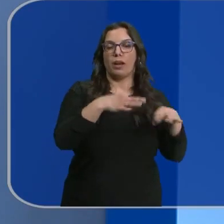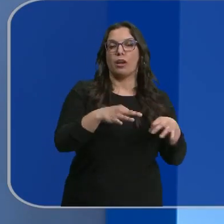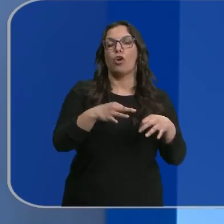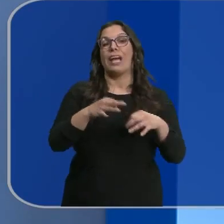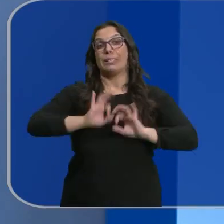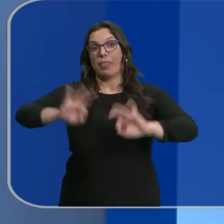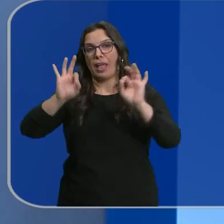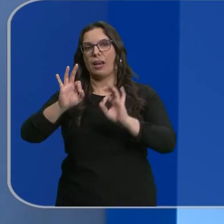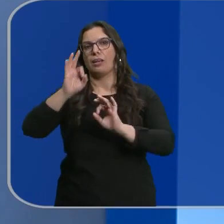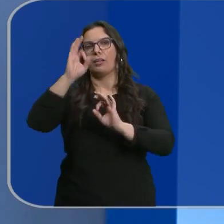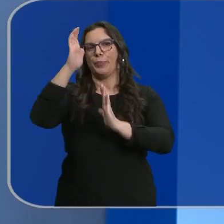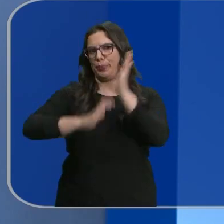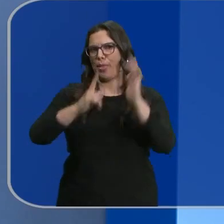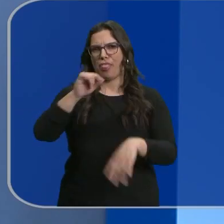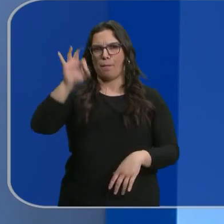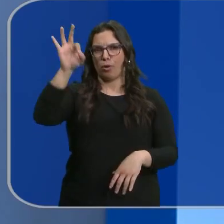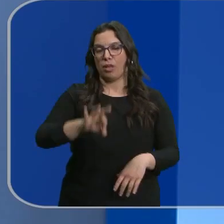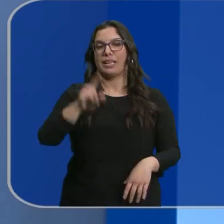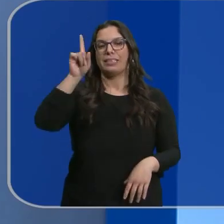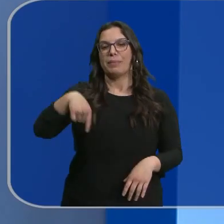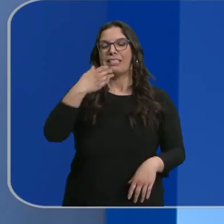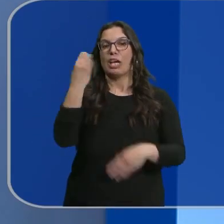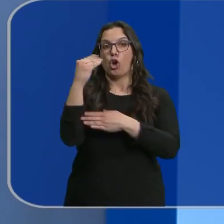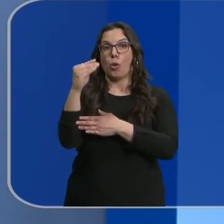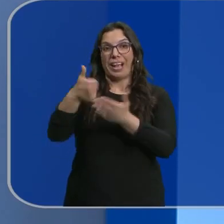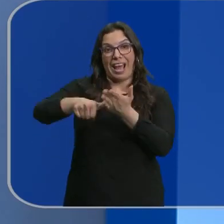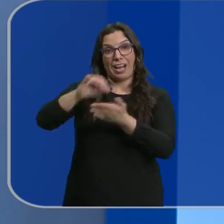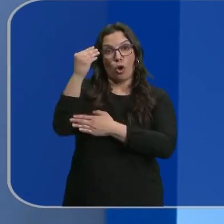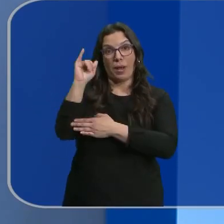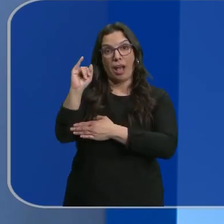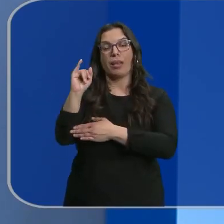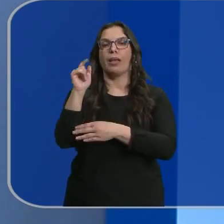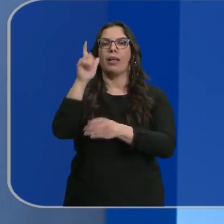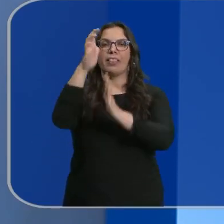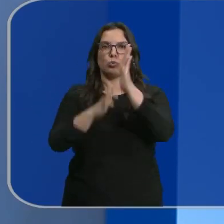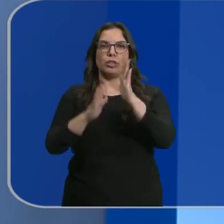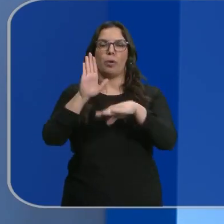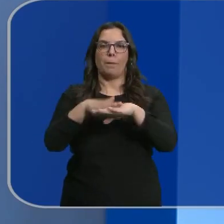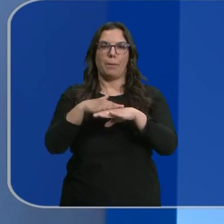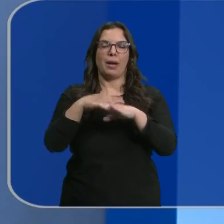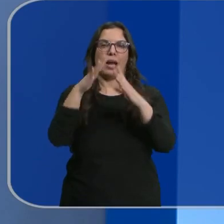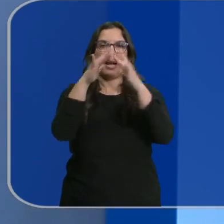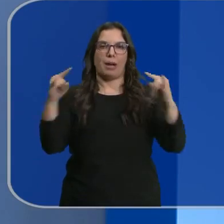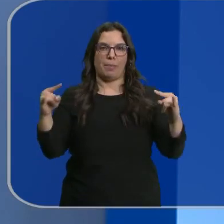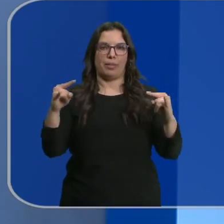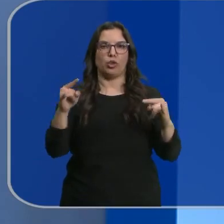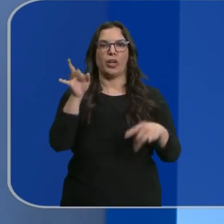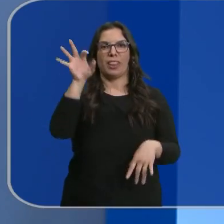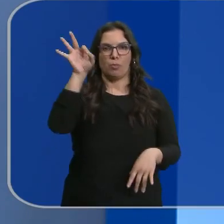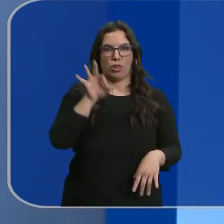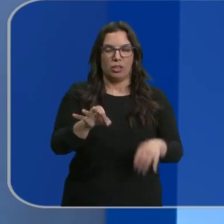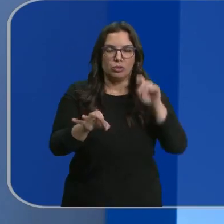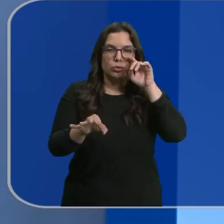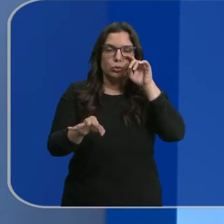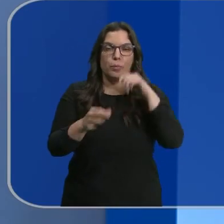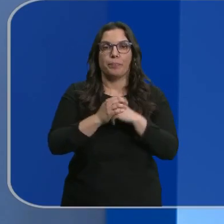carácter especial. Los jóvenes que tienen el carnet joven tienen un descuento en estos campamentos de un 15%. Están